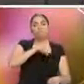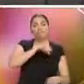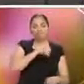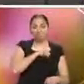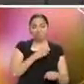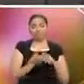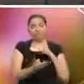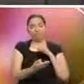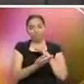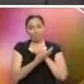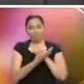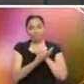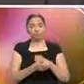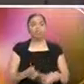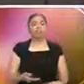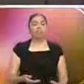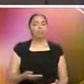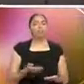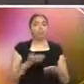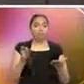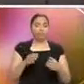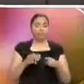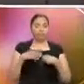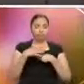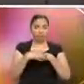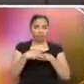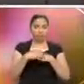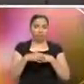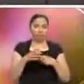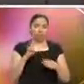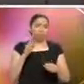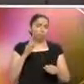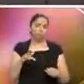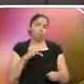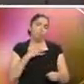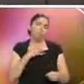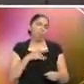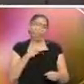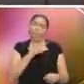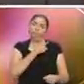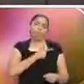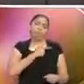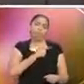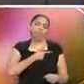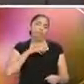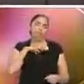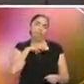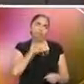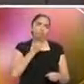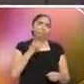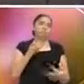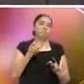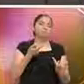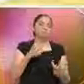nutritivo, sí, exactamente. Y pues bueno, las rebanadas de jamón, ustedes compren el jamón que más les guste, ¿no? El que prefieran.